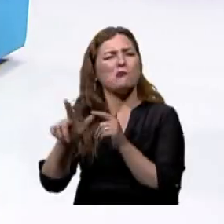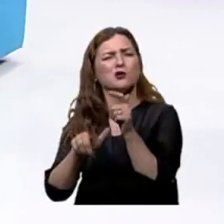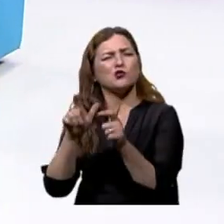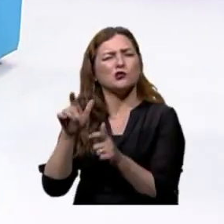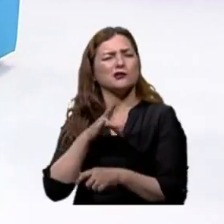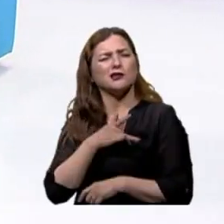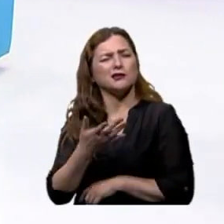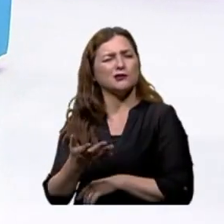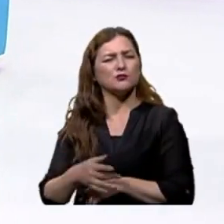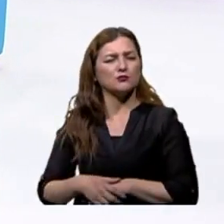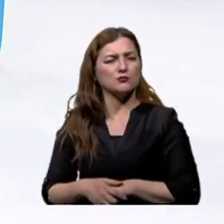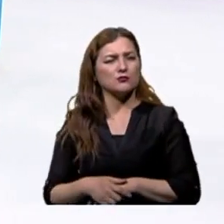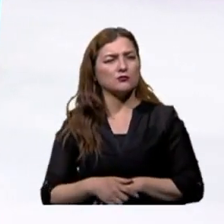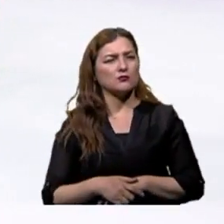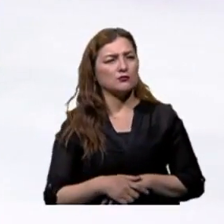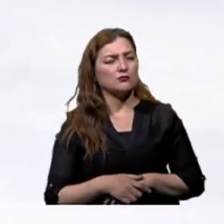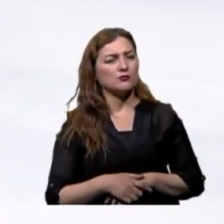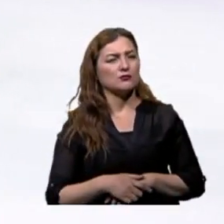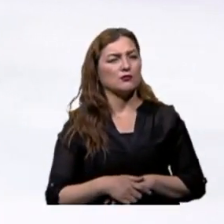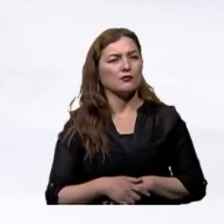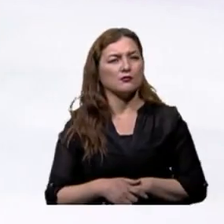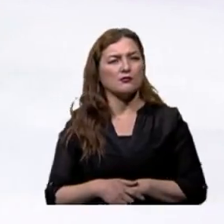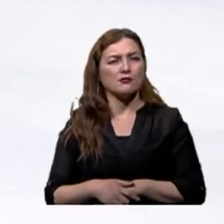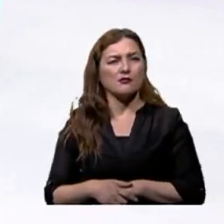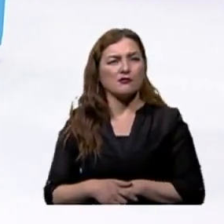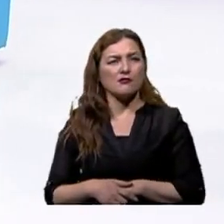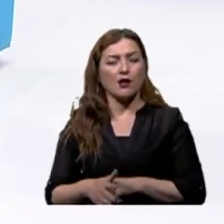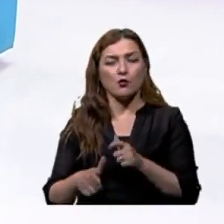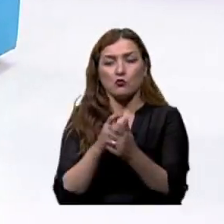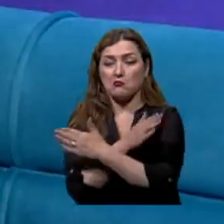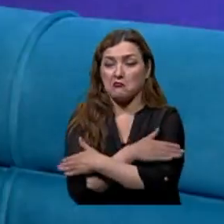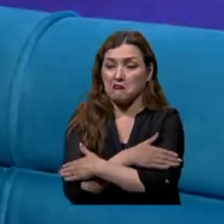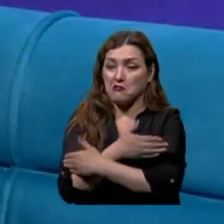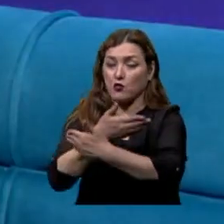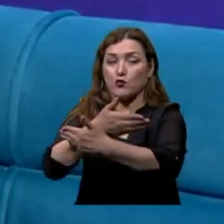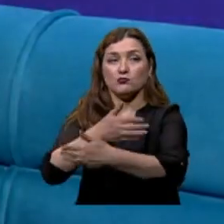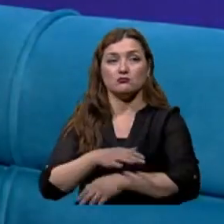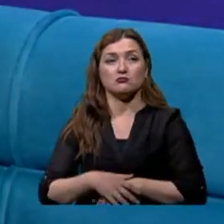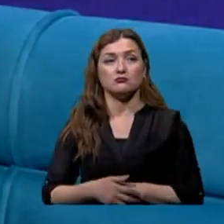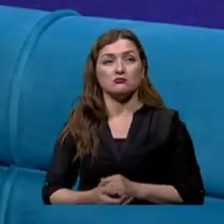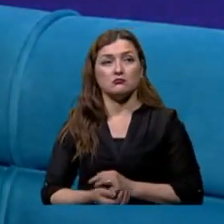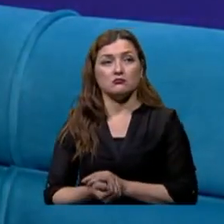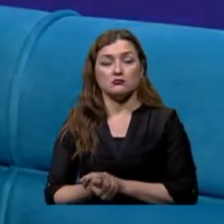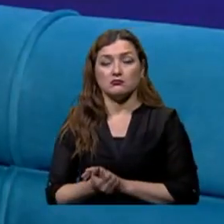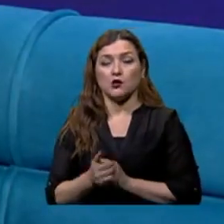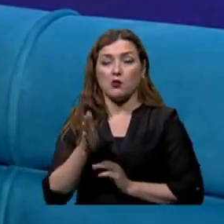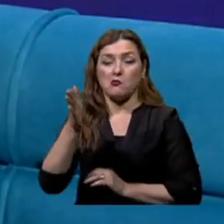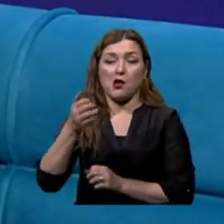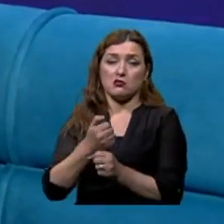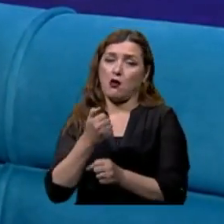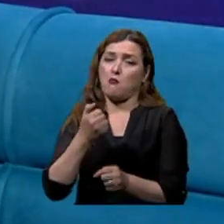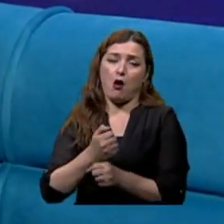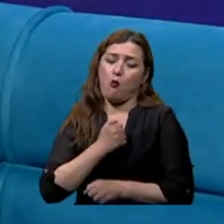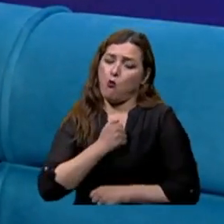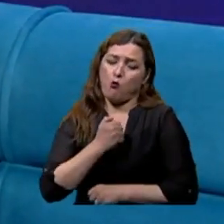no tenga una amputación? Realmente mucho me felicita porque salgo a trabajar el día a